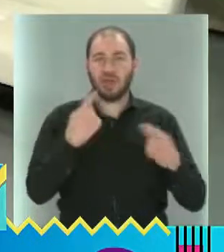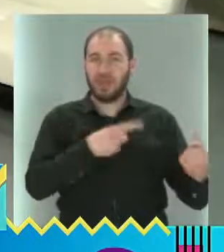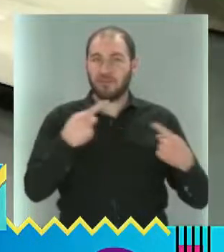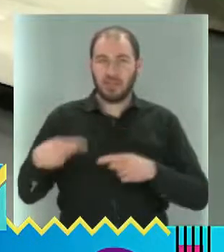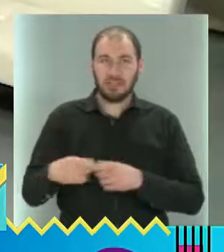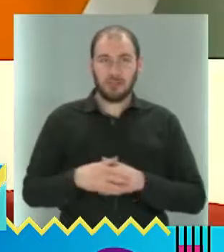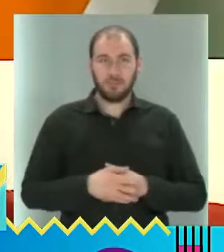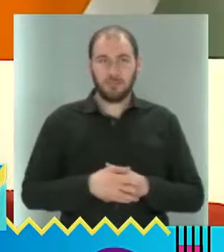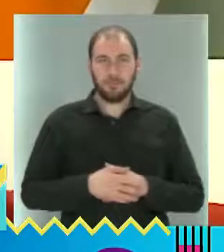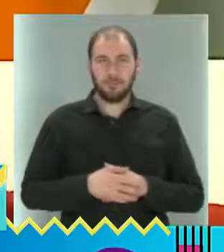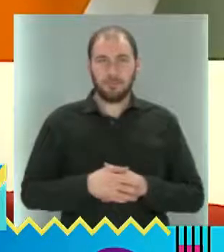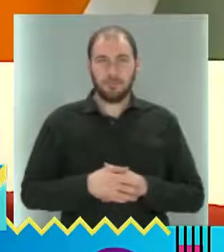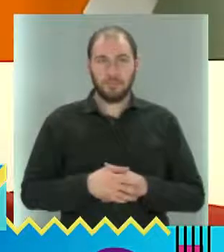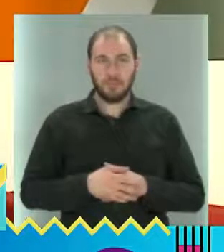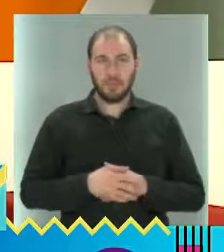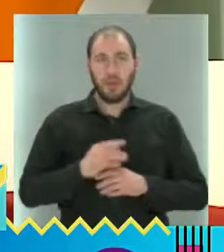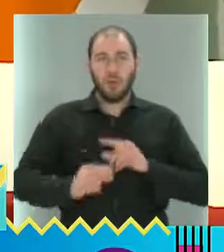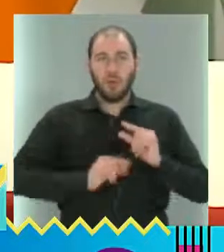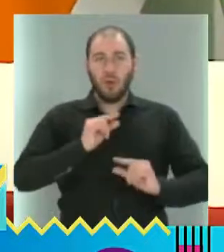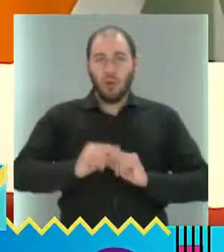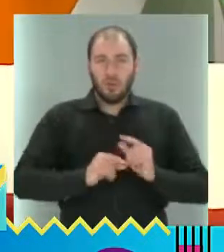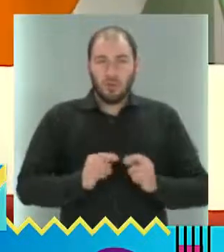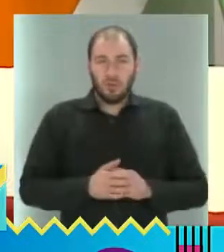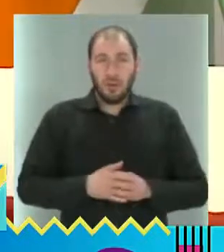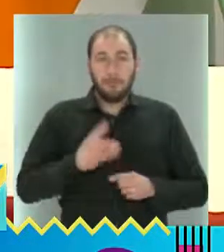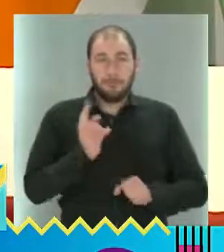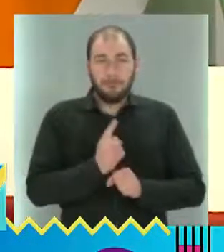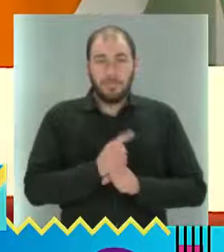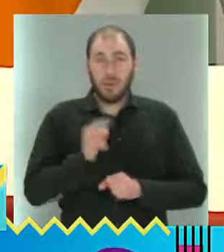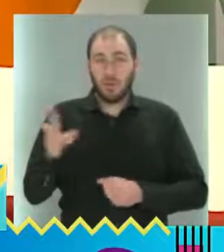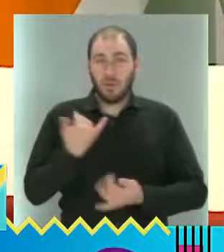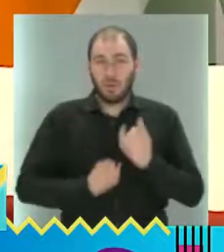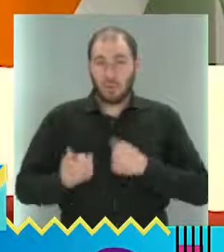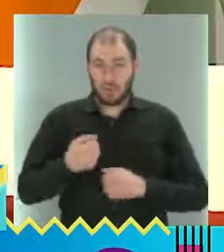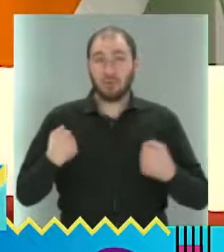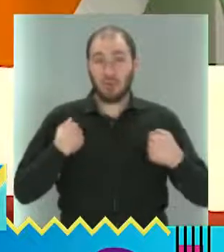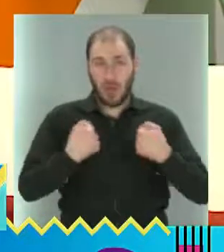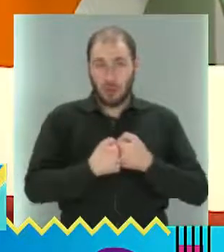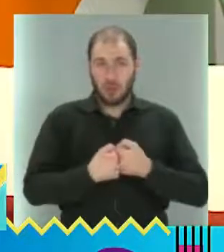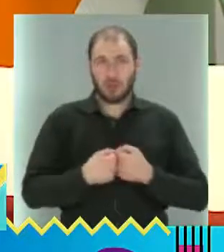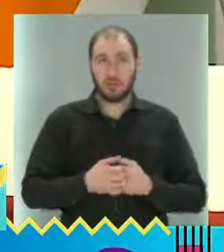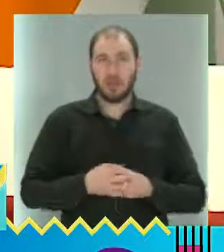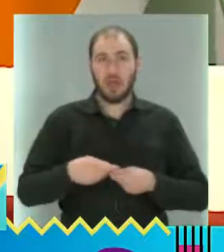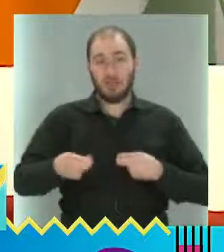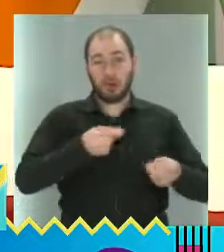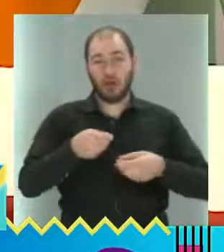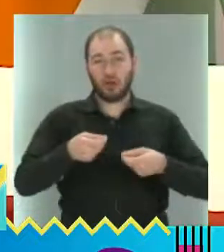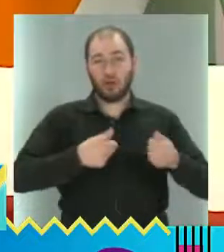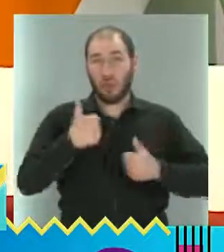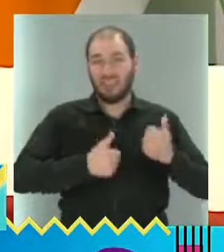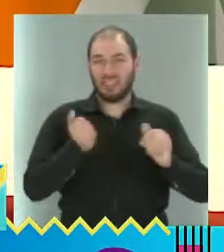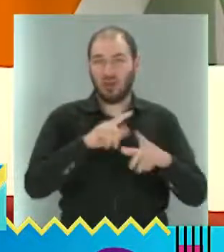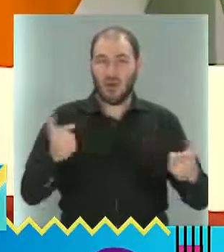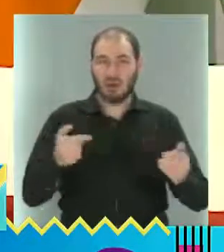diferenciándonos de a poco. En primer lugar, vos recién decías, y coincido, de que es un mercado de competencia imperfecta